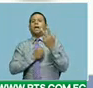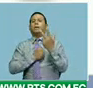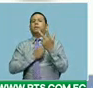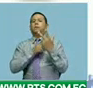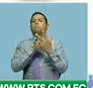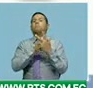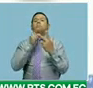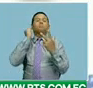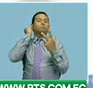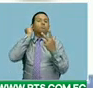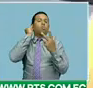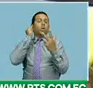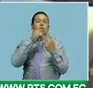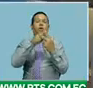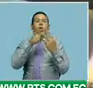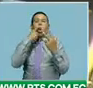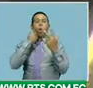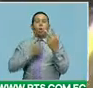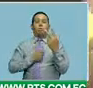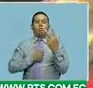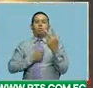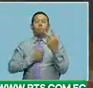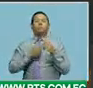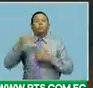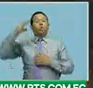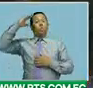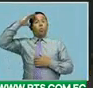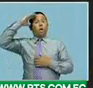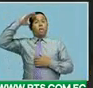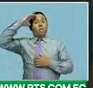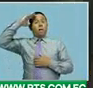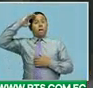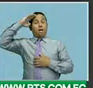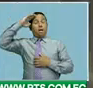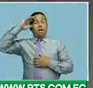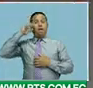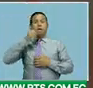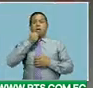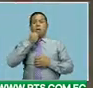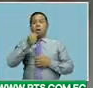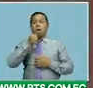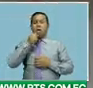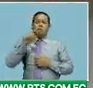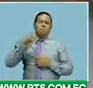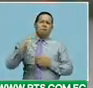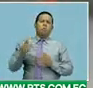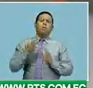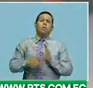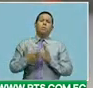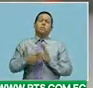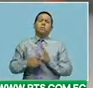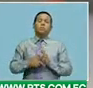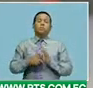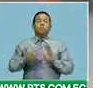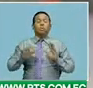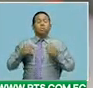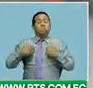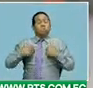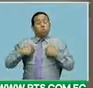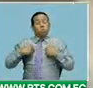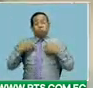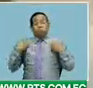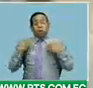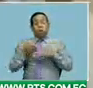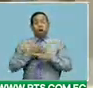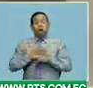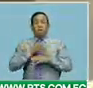de receptar algunas versiones de guardias que estaban de turno en la garita, quienes manifestaron que solo les pidieron que bajen el volumen. Luego de